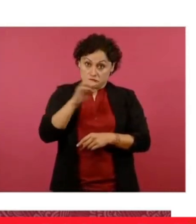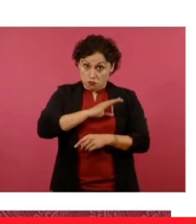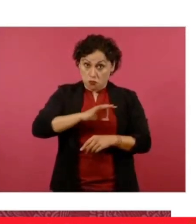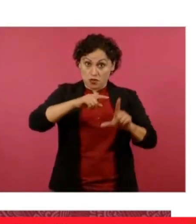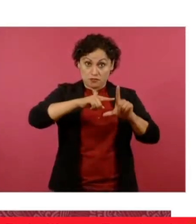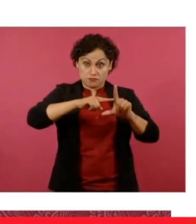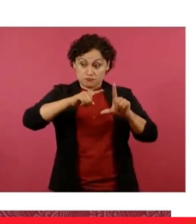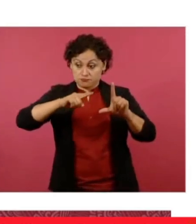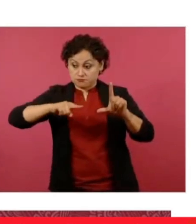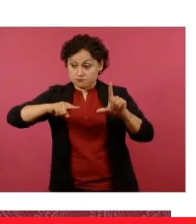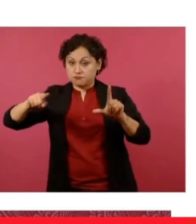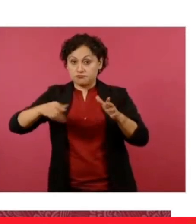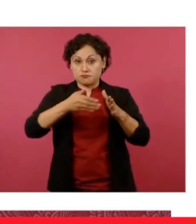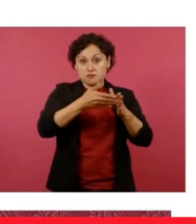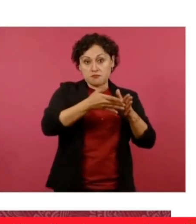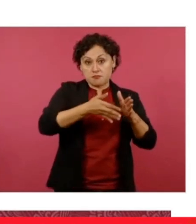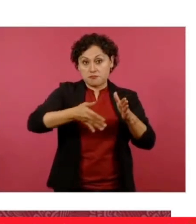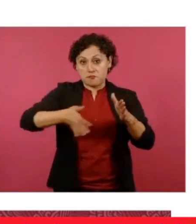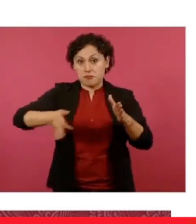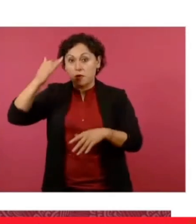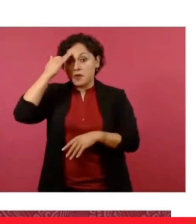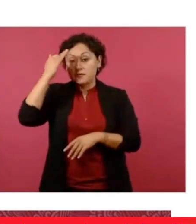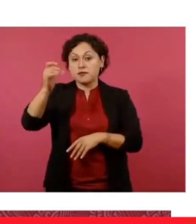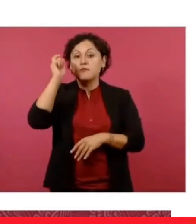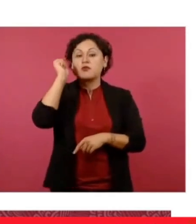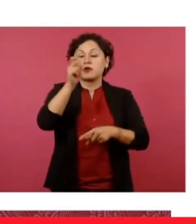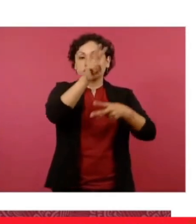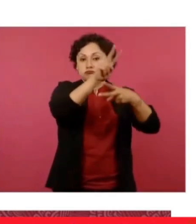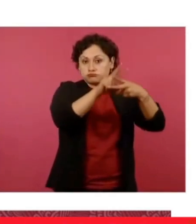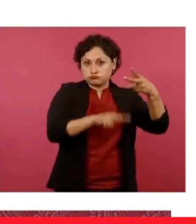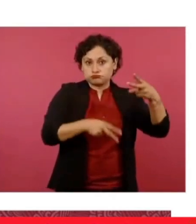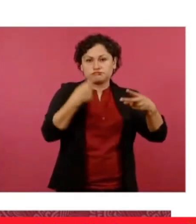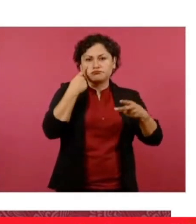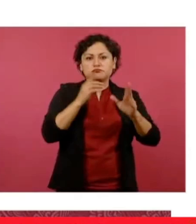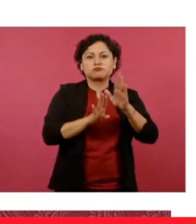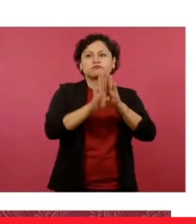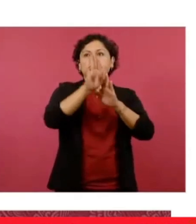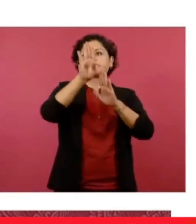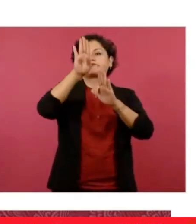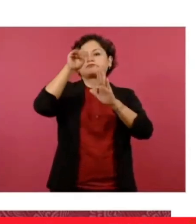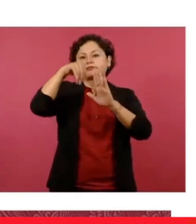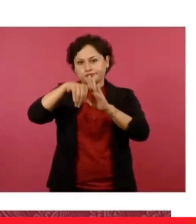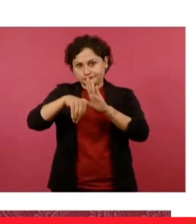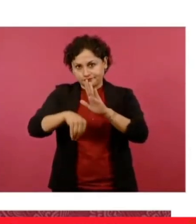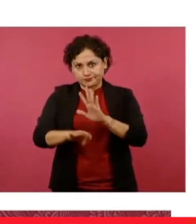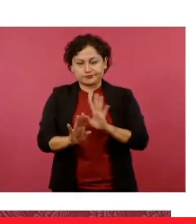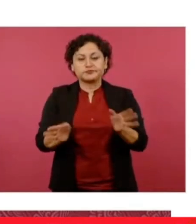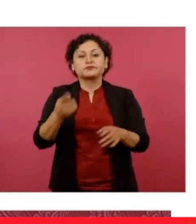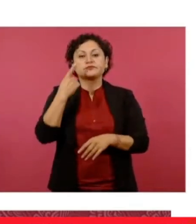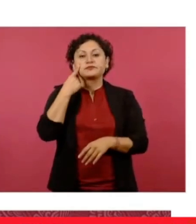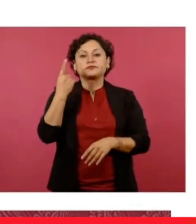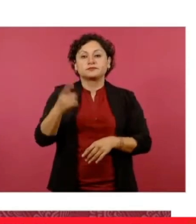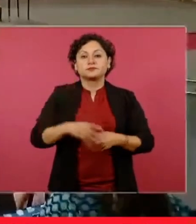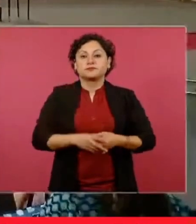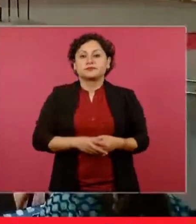de cómo se ha comportado este hashtag. Otra, por favor. La siguiente.